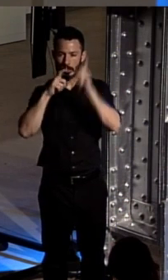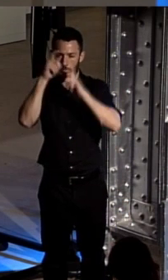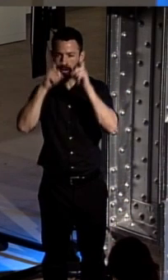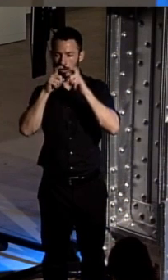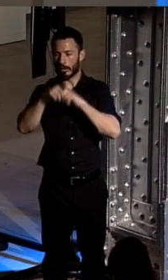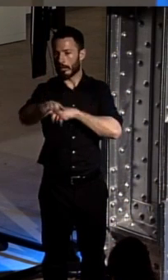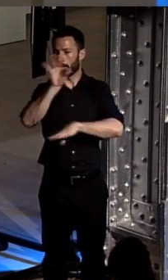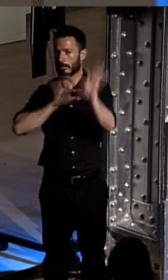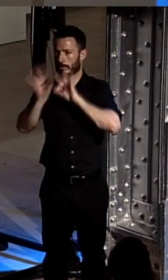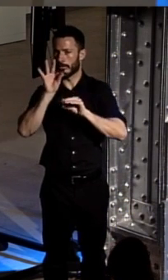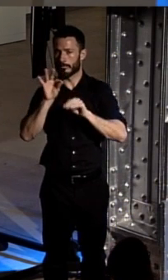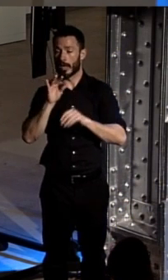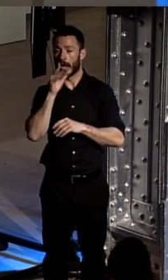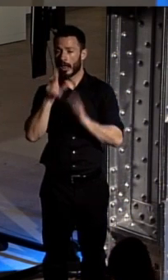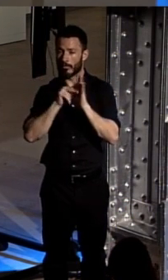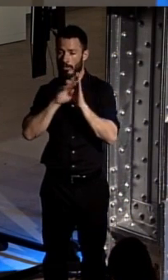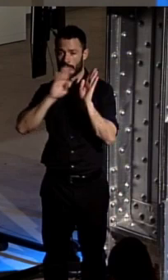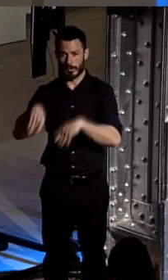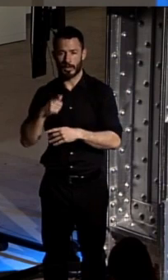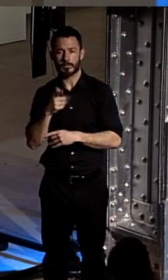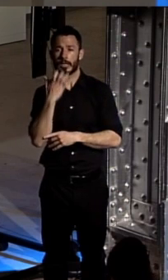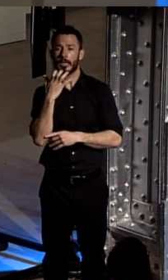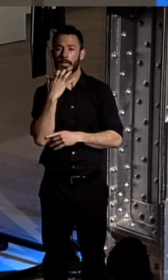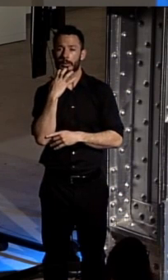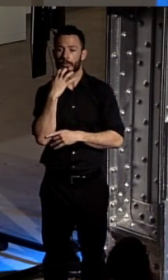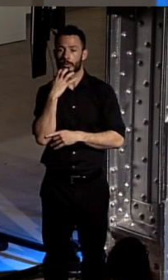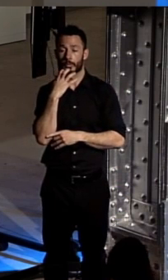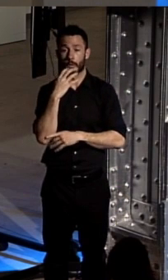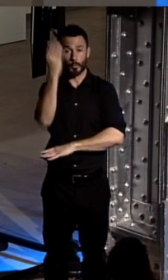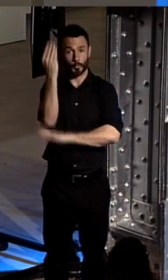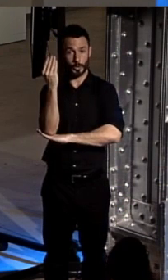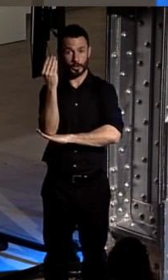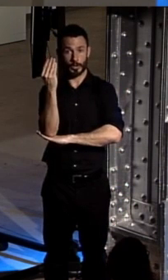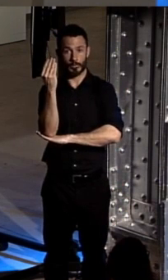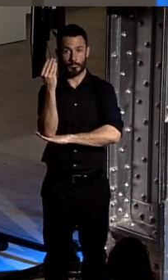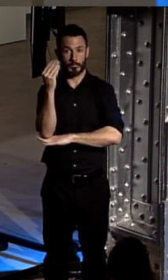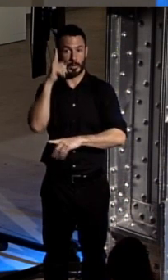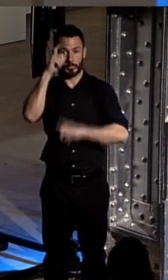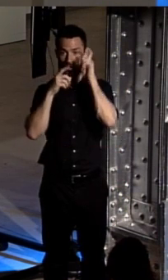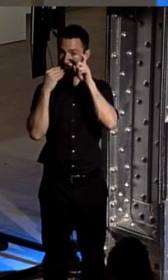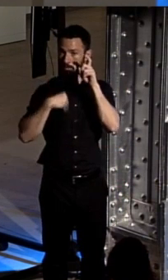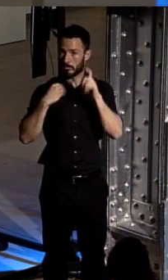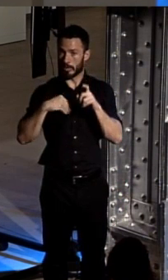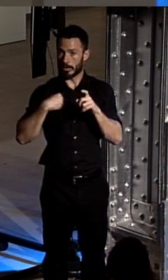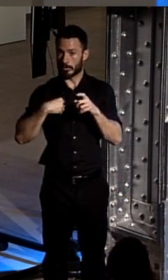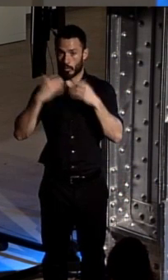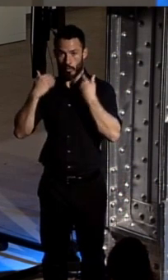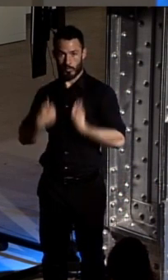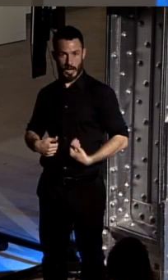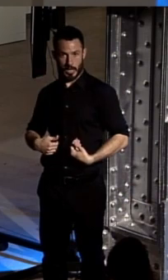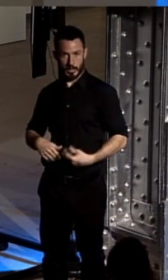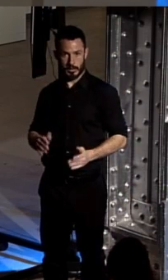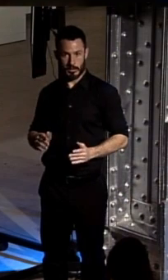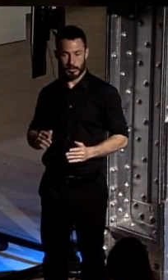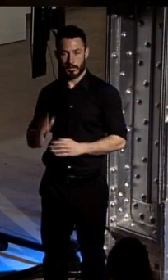expresiones faciales. Si pasamos al final del vídeo ahora, podéis ver un ejemplo donde este muñeco está haciendo las mismas expresiones faciales que hace una